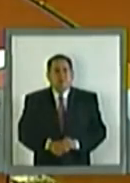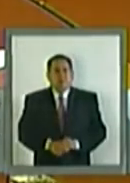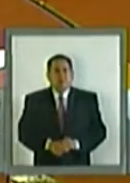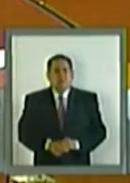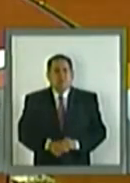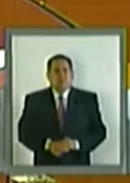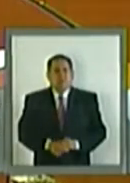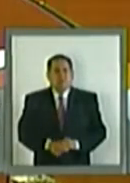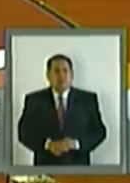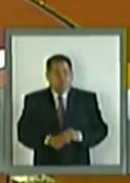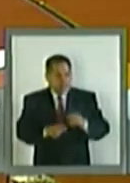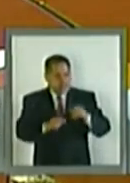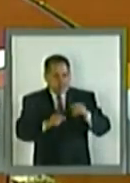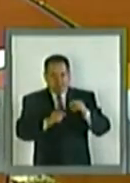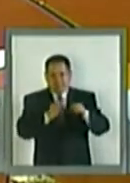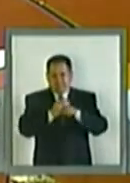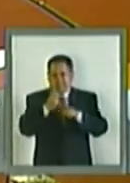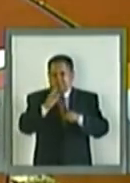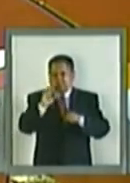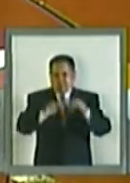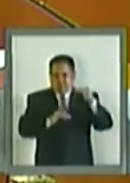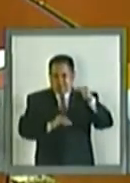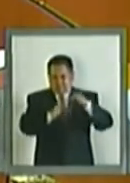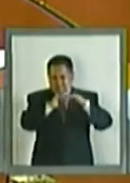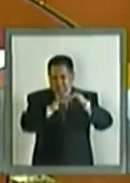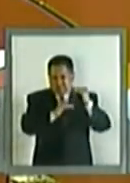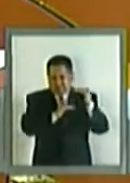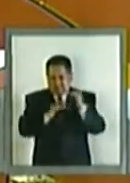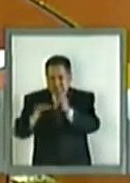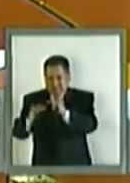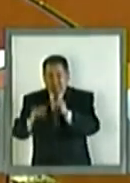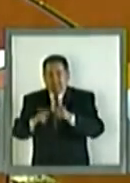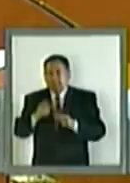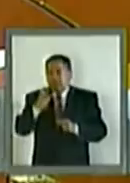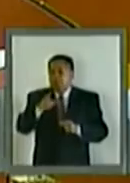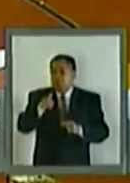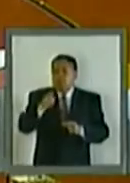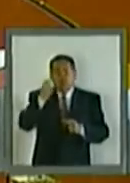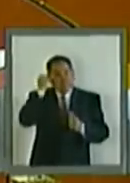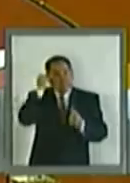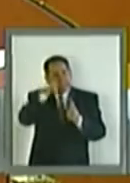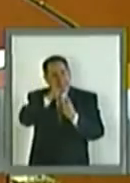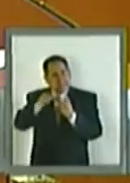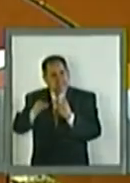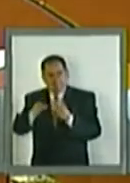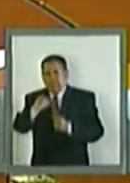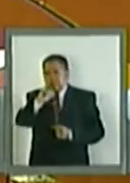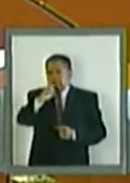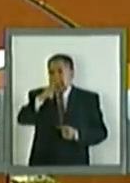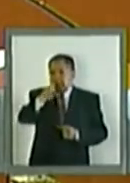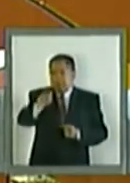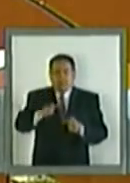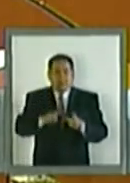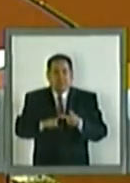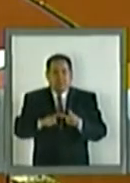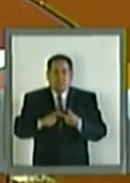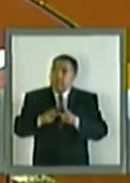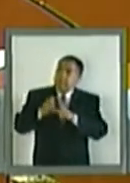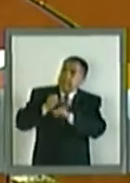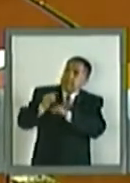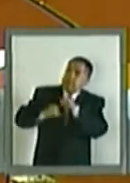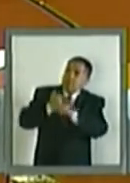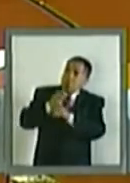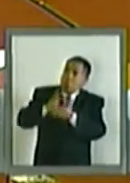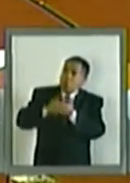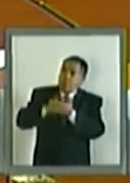Esta banda, este 3% de variación, se rige por tres puntos importantes: el IEPS, el precio de referencia internacional